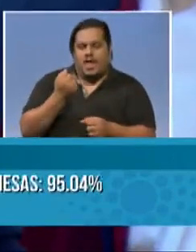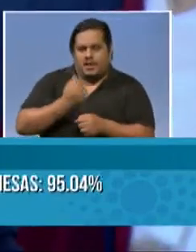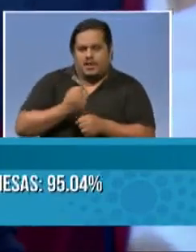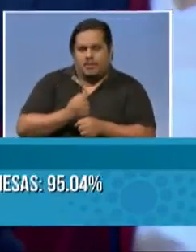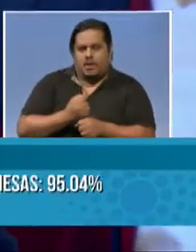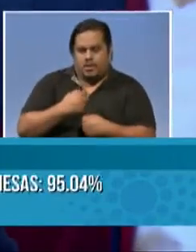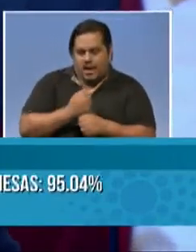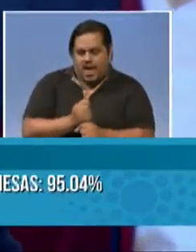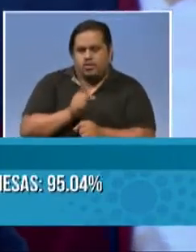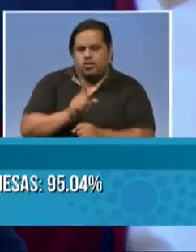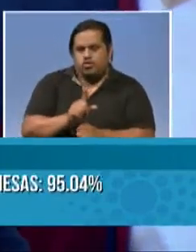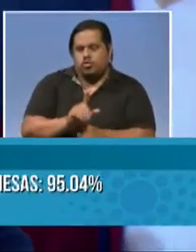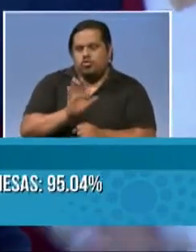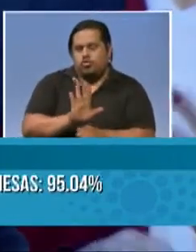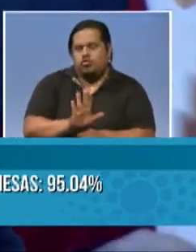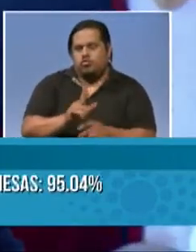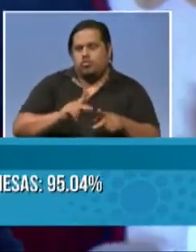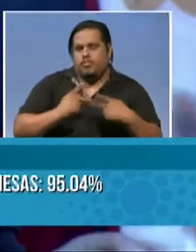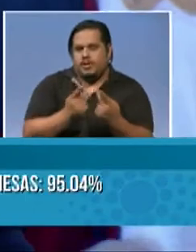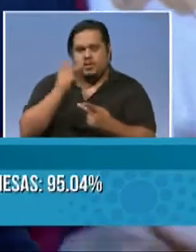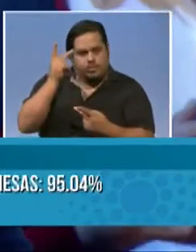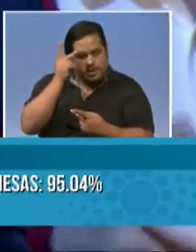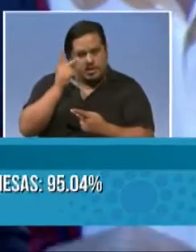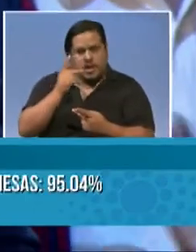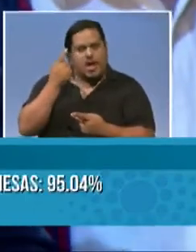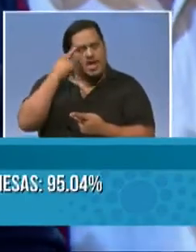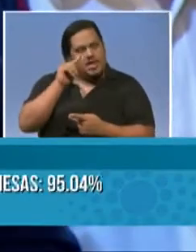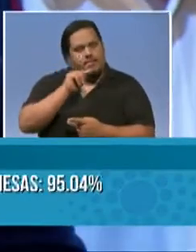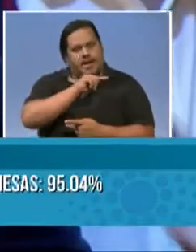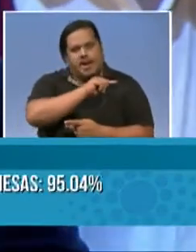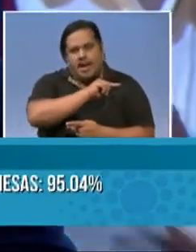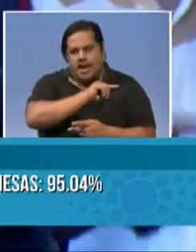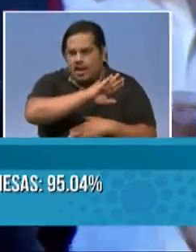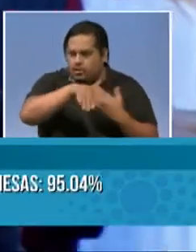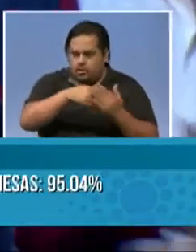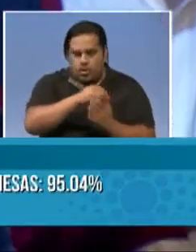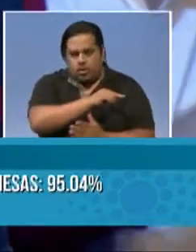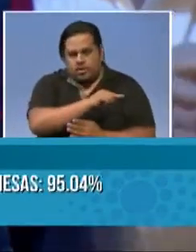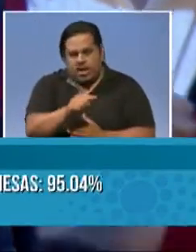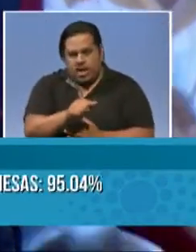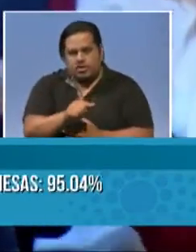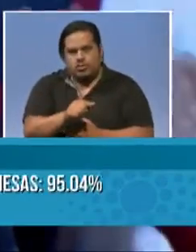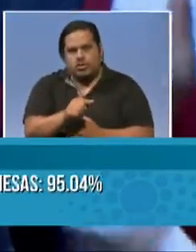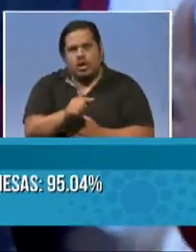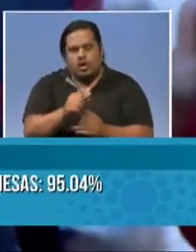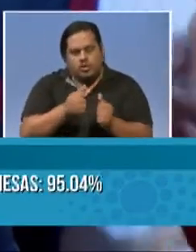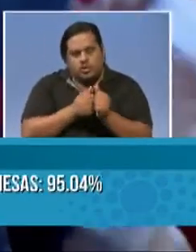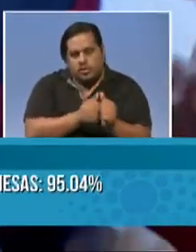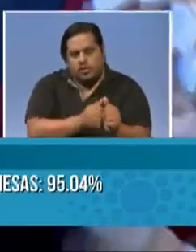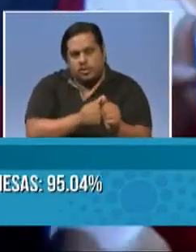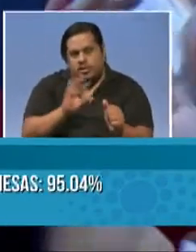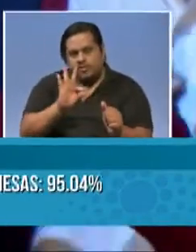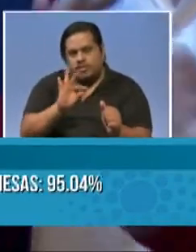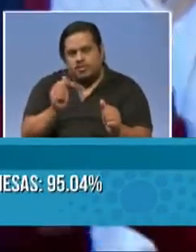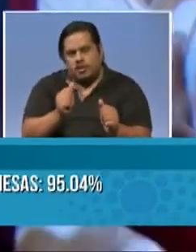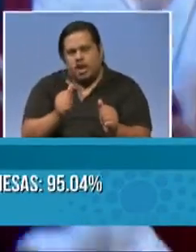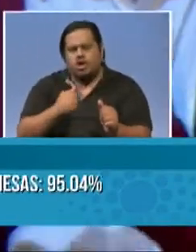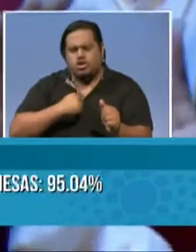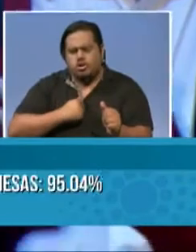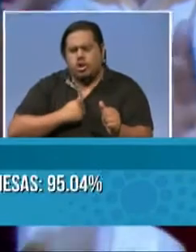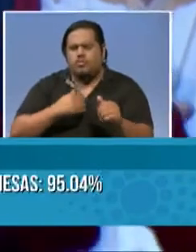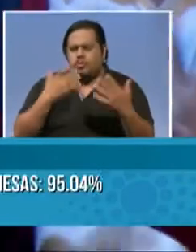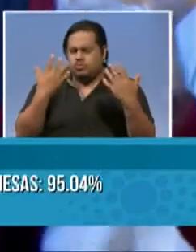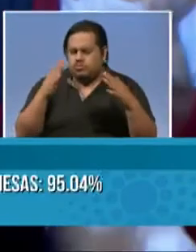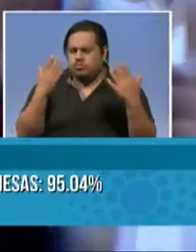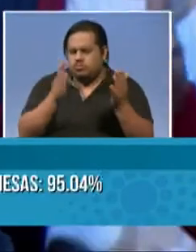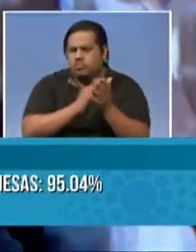movimiento. Y para ellos y para ellas, esos costarricenses, pido un aplauso por el trabajo que llevaron adelante. Que